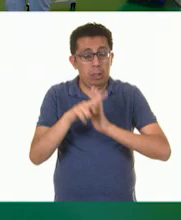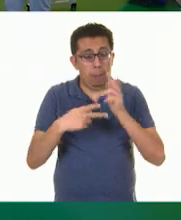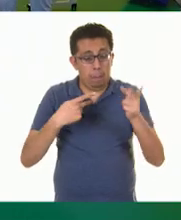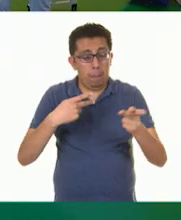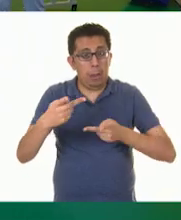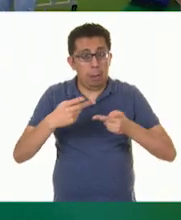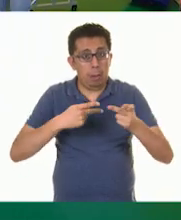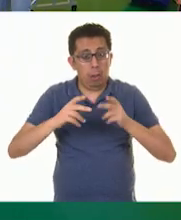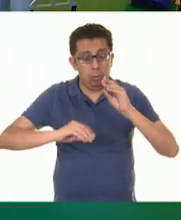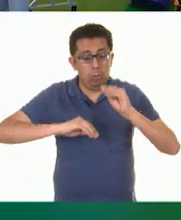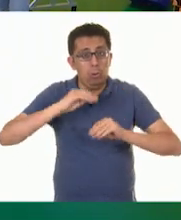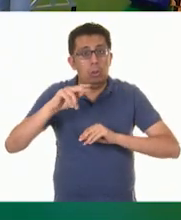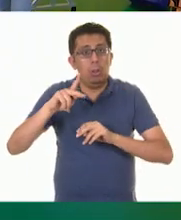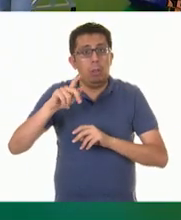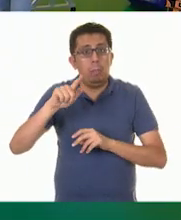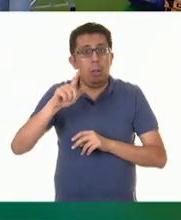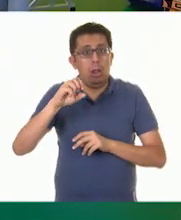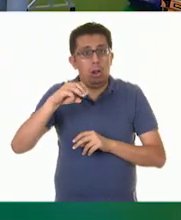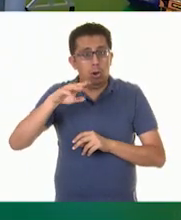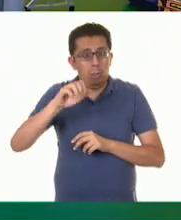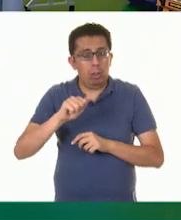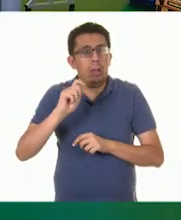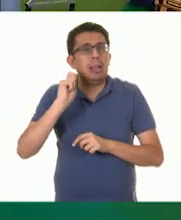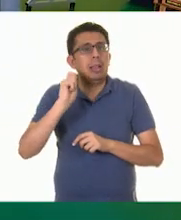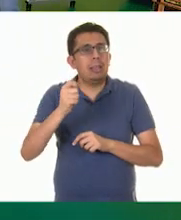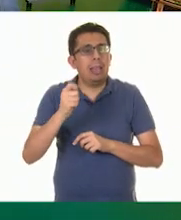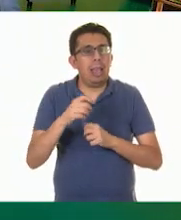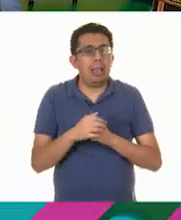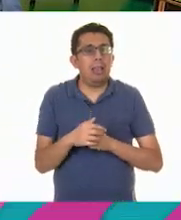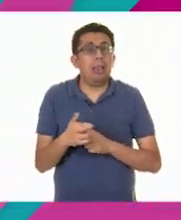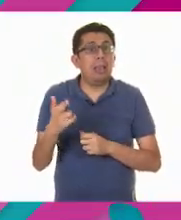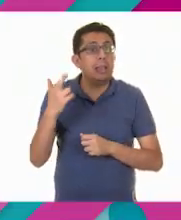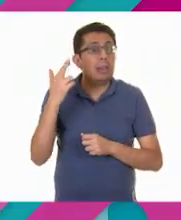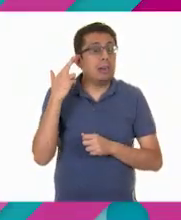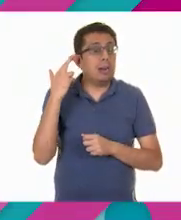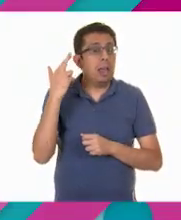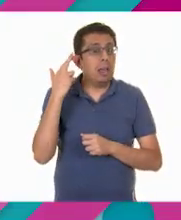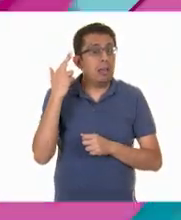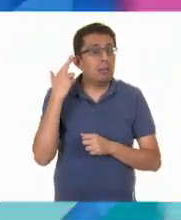a verlo. Vamos a verlo, el increíble mundo de las radios de onda corta. A ver.